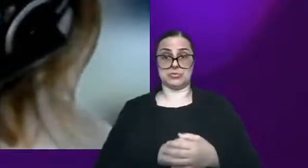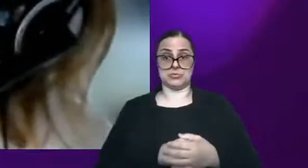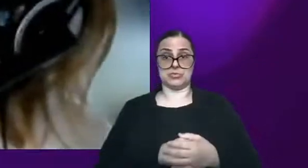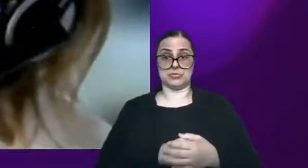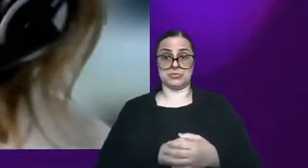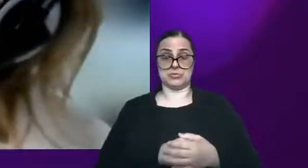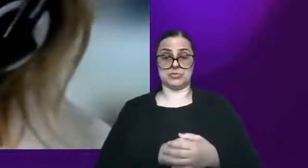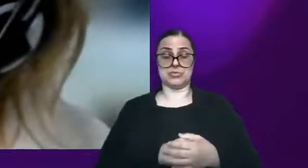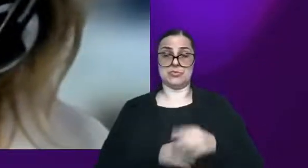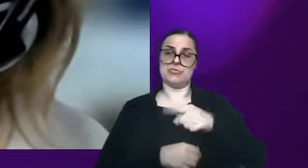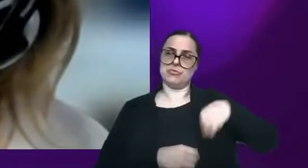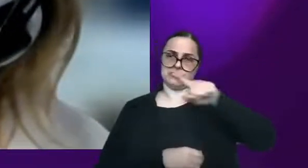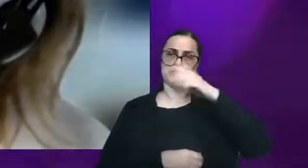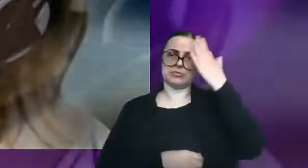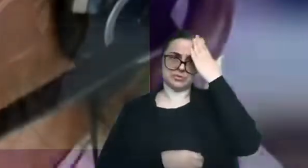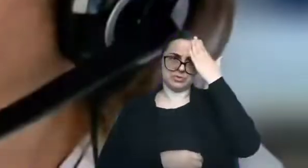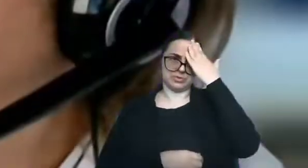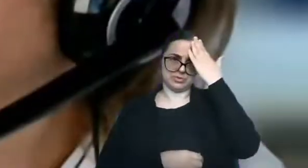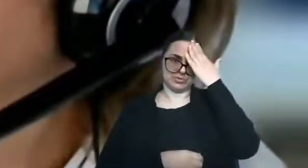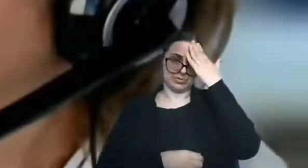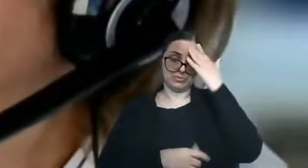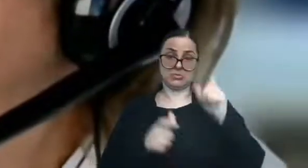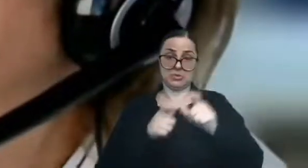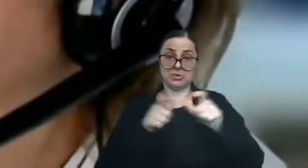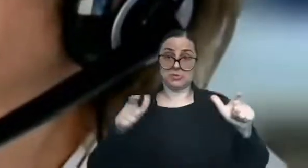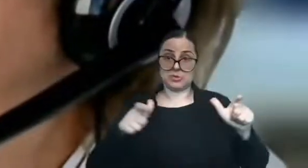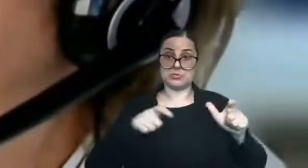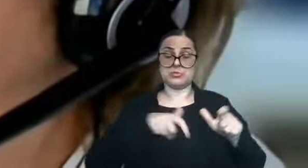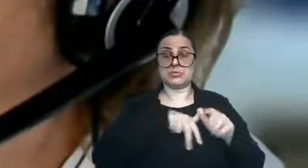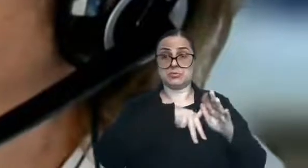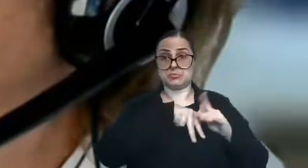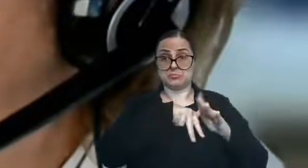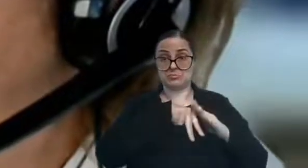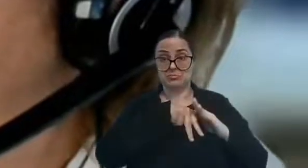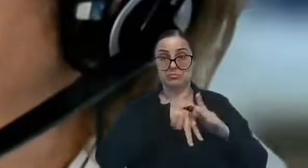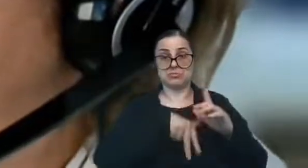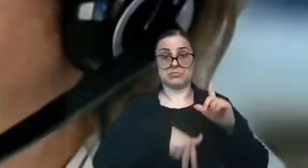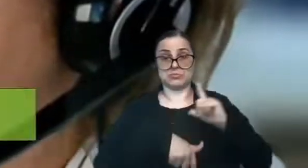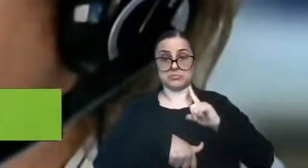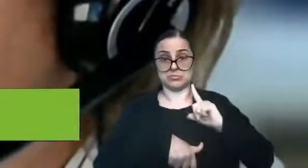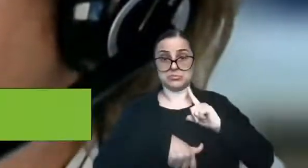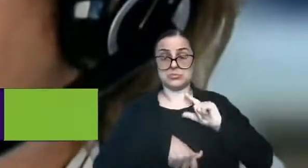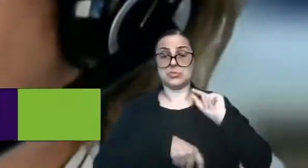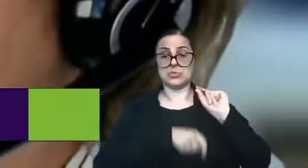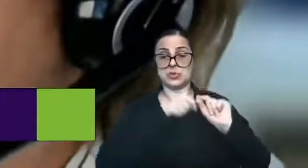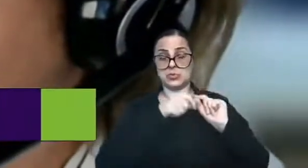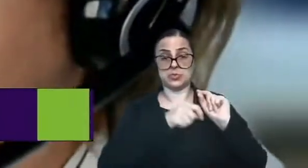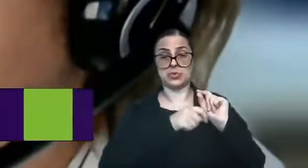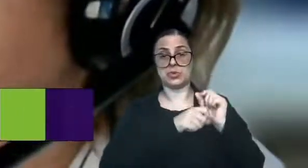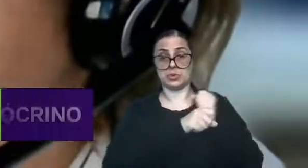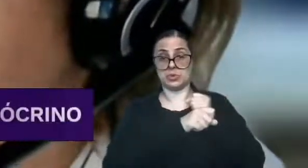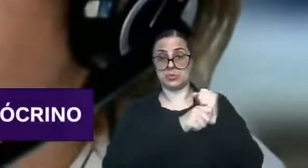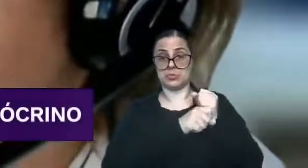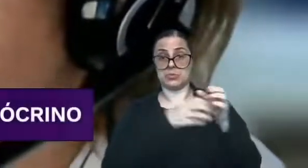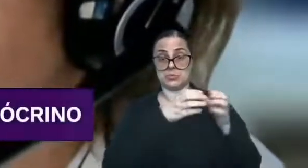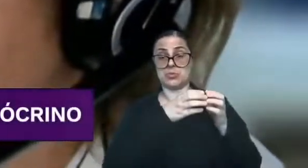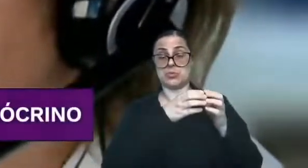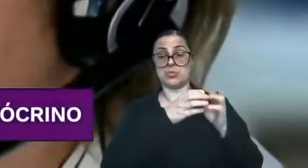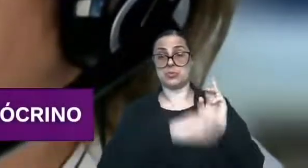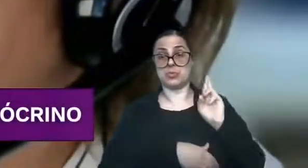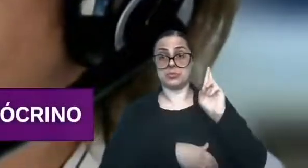Como saben, la mayor parte de estos pacientes al momento de hacer una diagnosis presentan ya